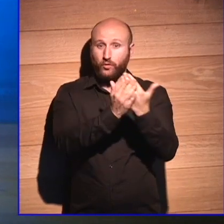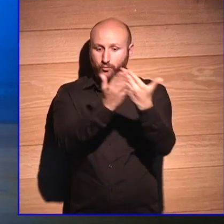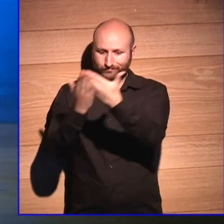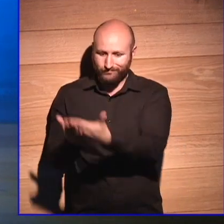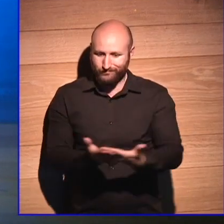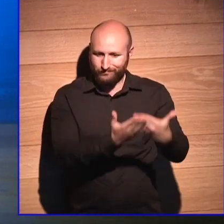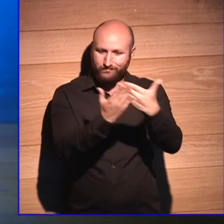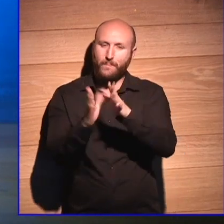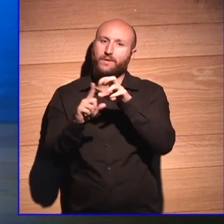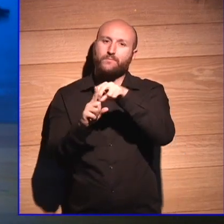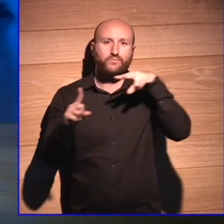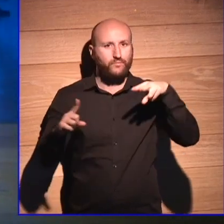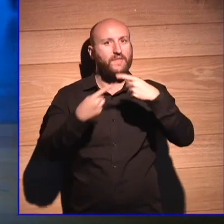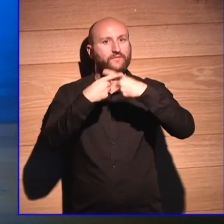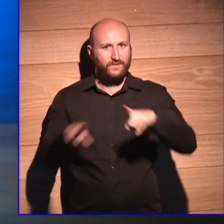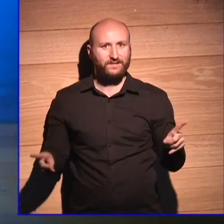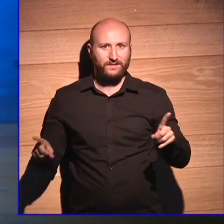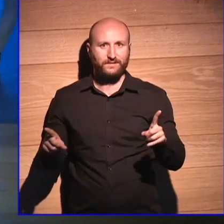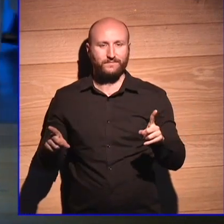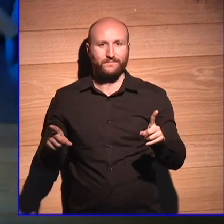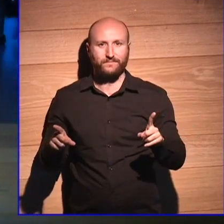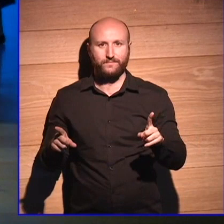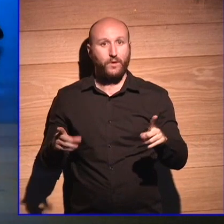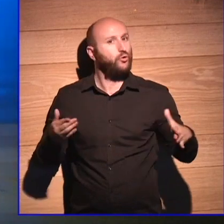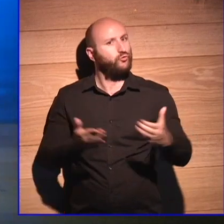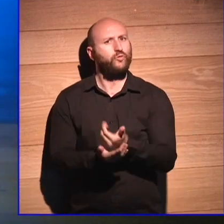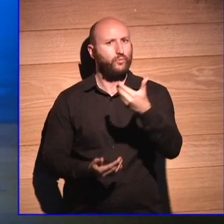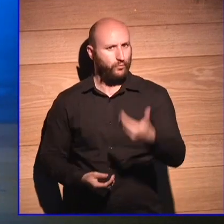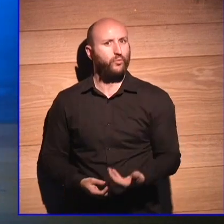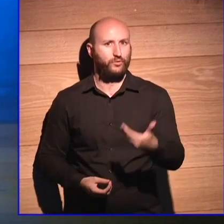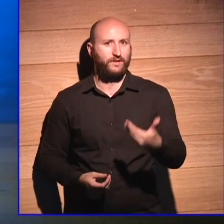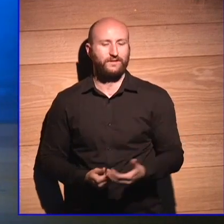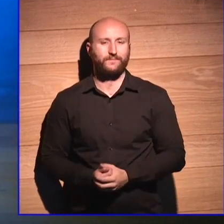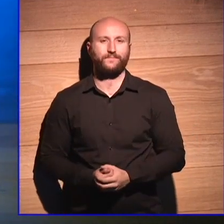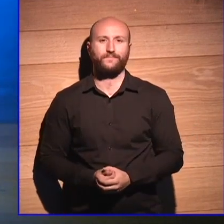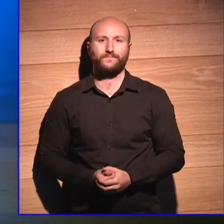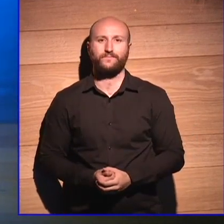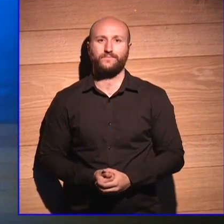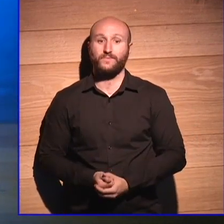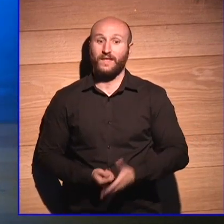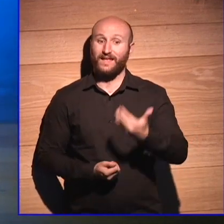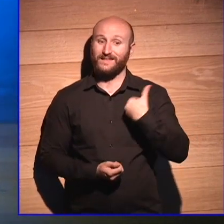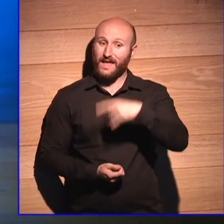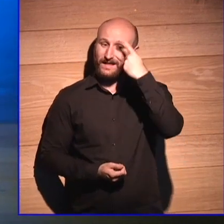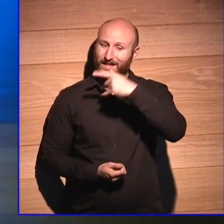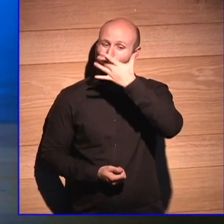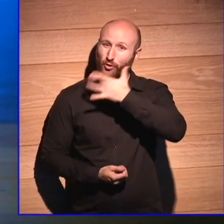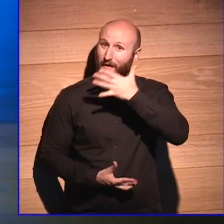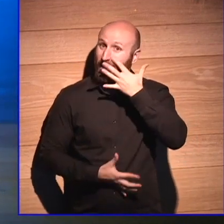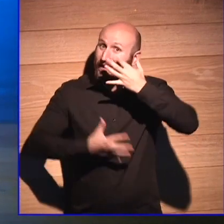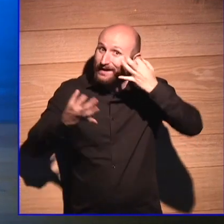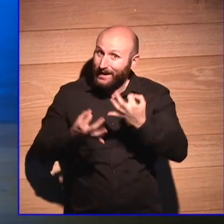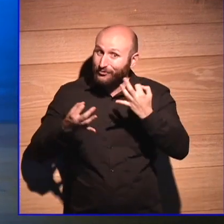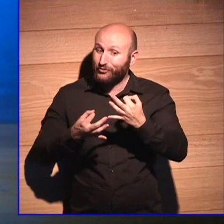una perspectiva distanciada y es muy importante. Pero una vez somos conscientes de estos riesgos, hemos de